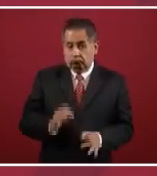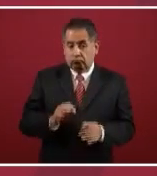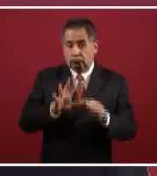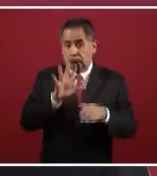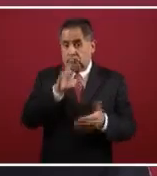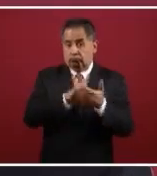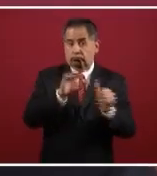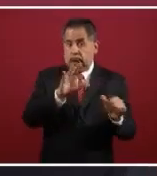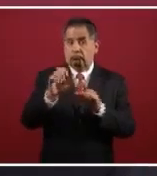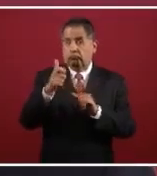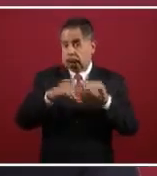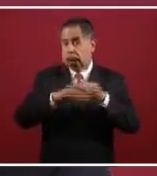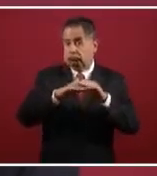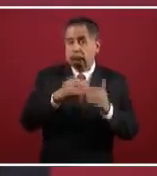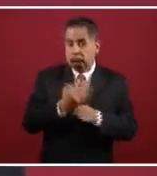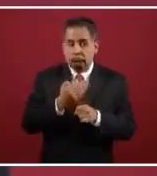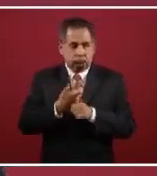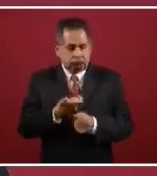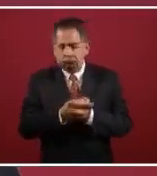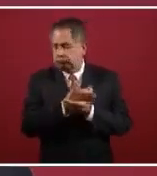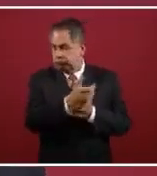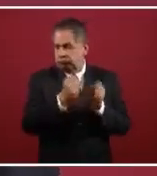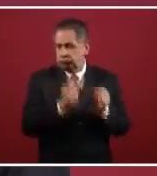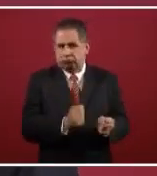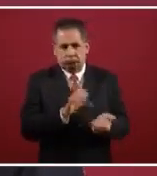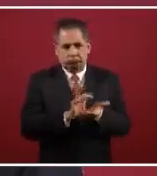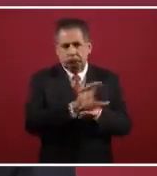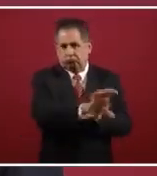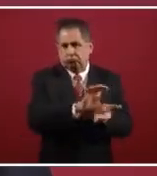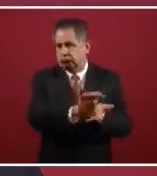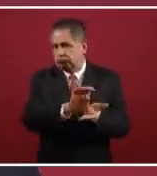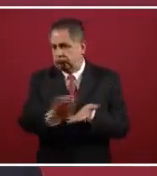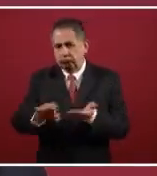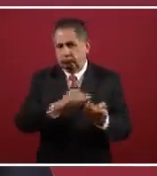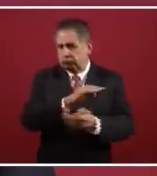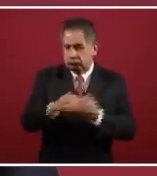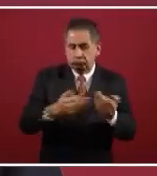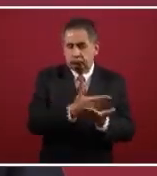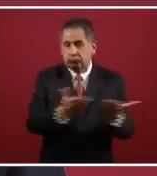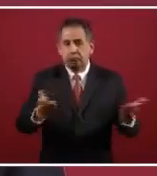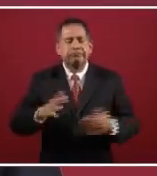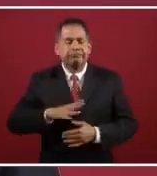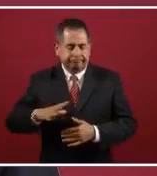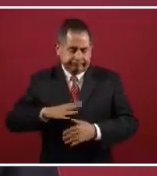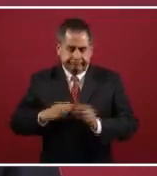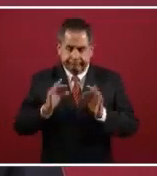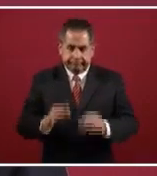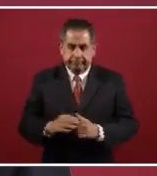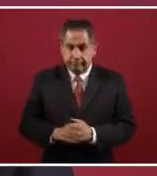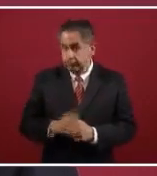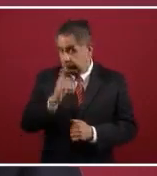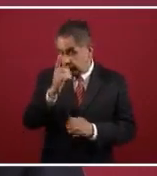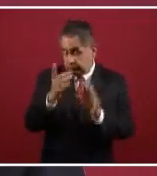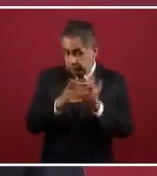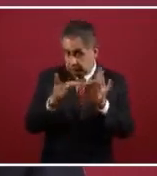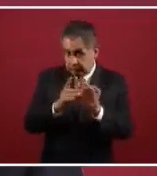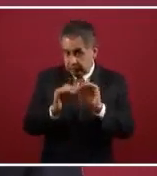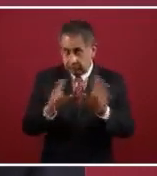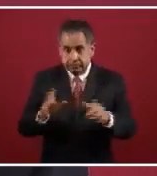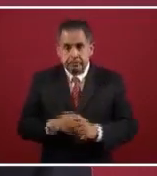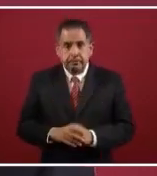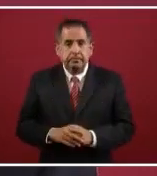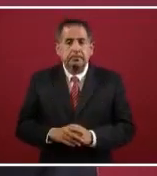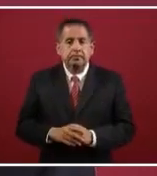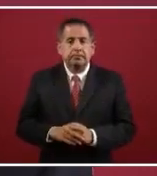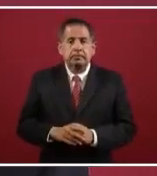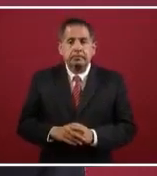5,600 pesos. Y hay presupuesto suficiente. Aquí nada más aclaro que